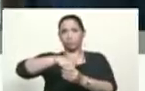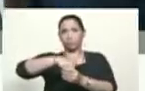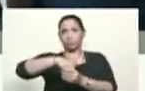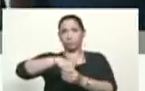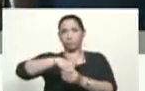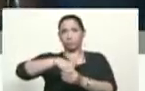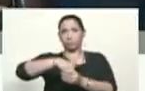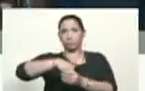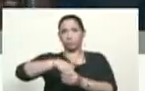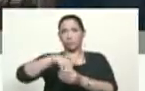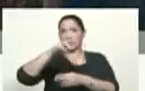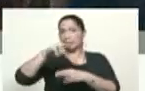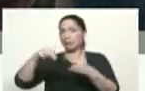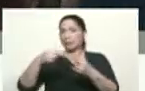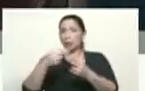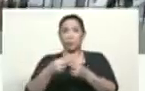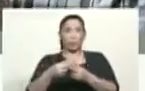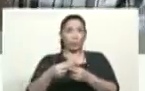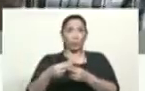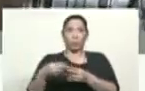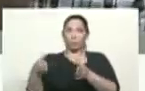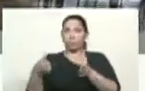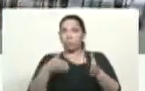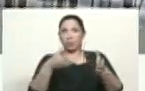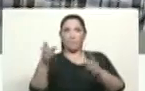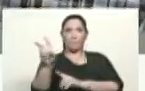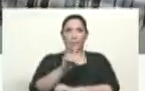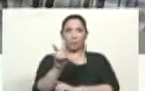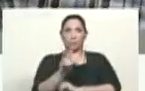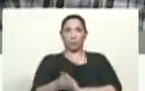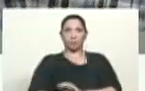intervenir por ninguna vía en Venezuela.